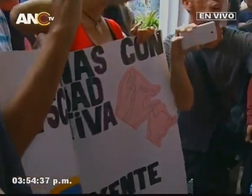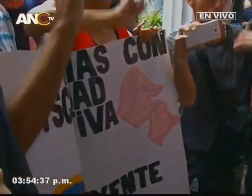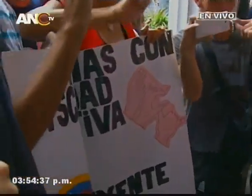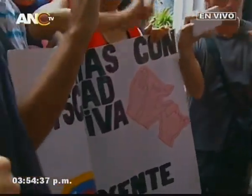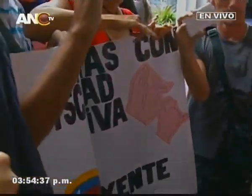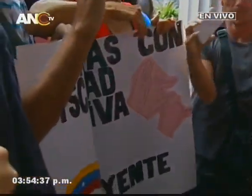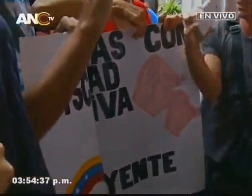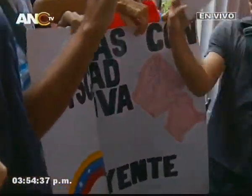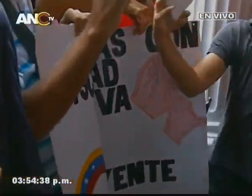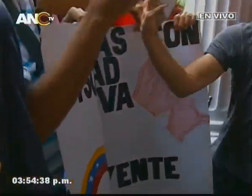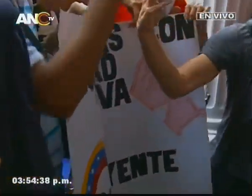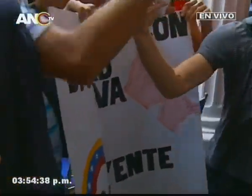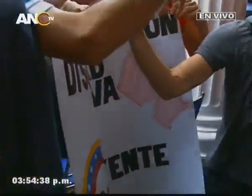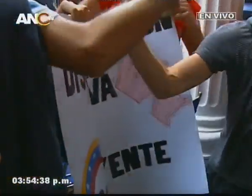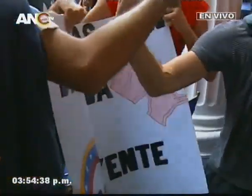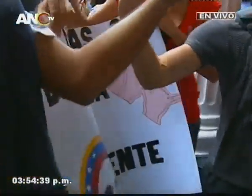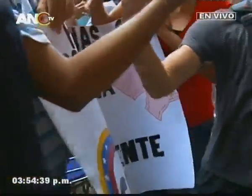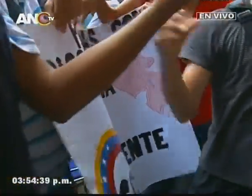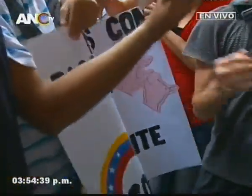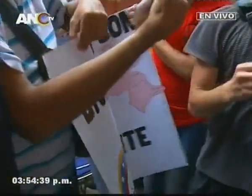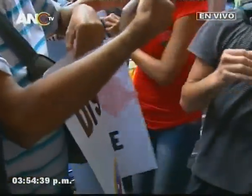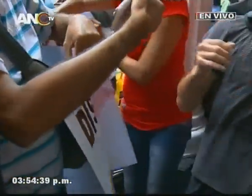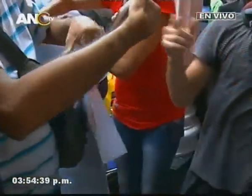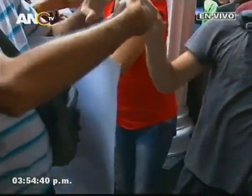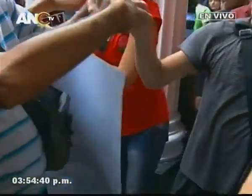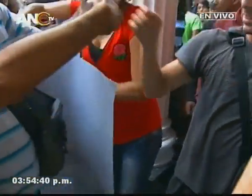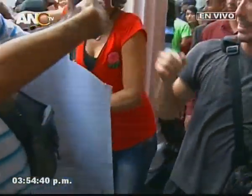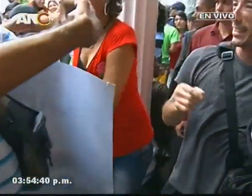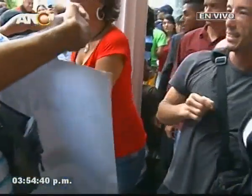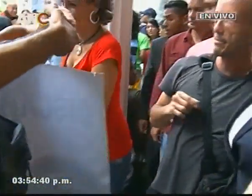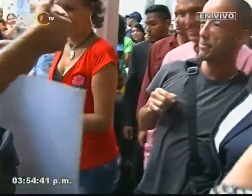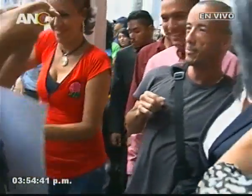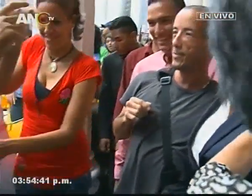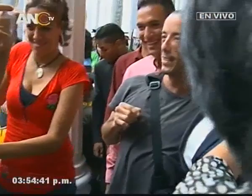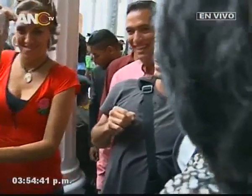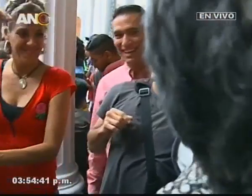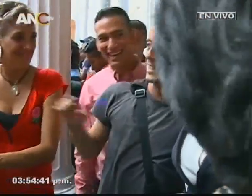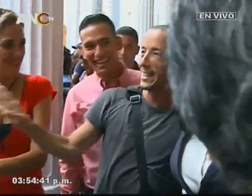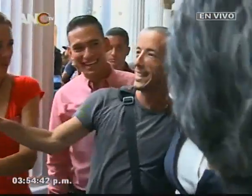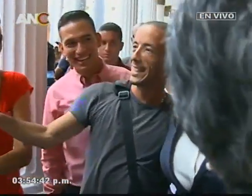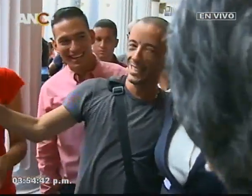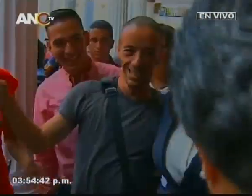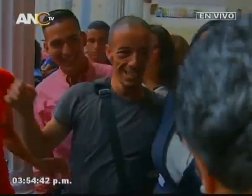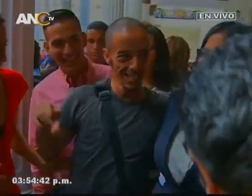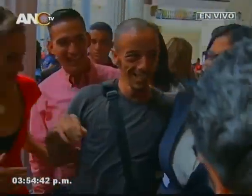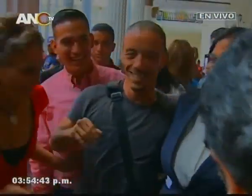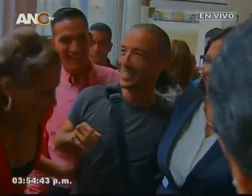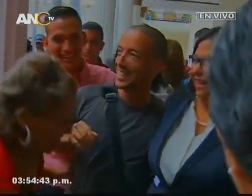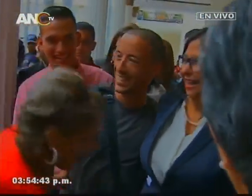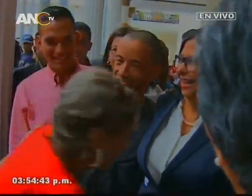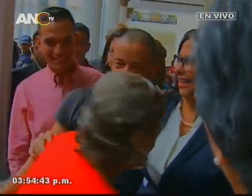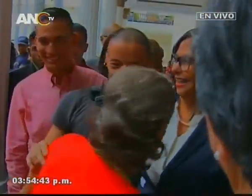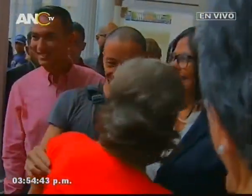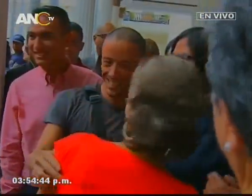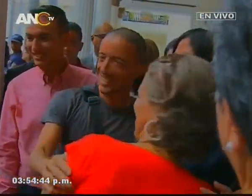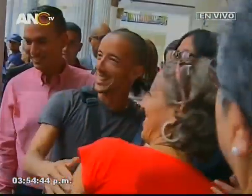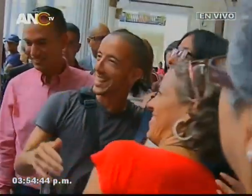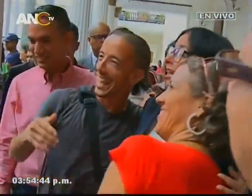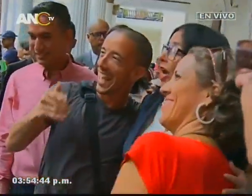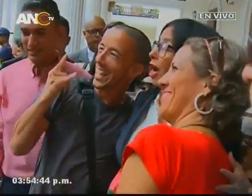Cuarta República. Esta ley cuenta con 96 artículos y fue creada para dejar atrás el concepto de